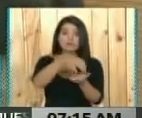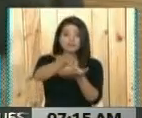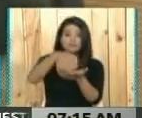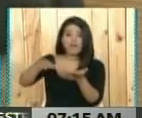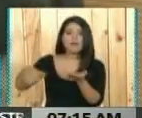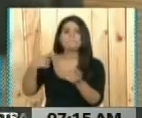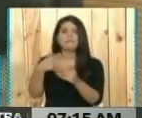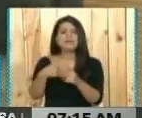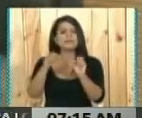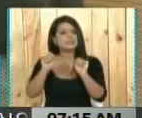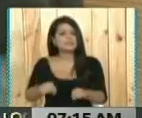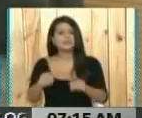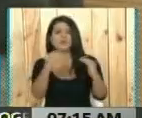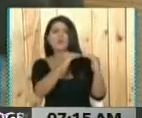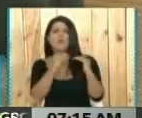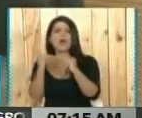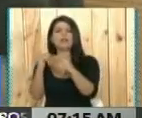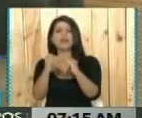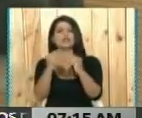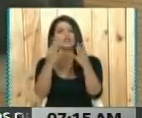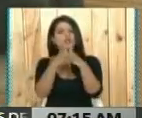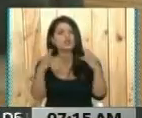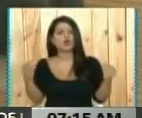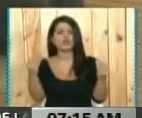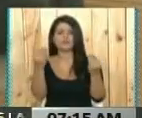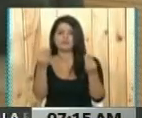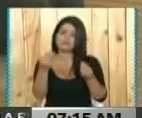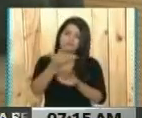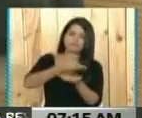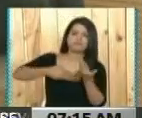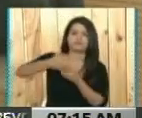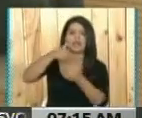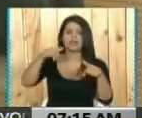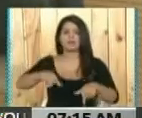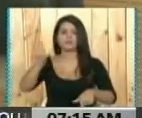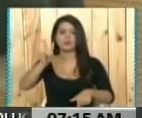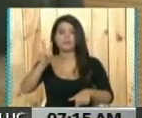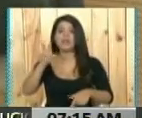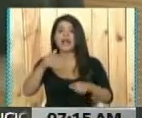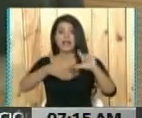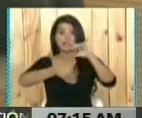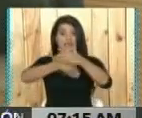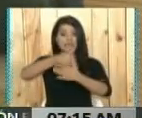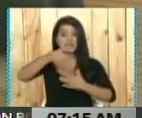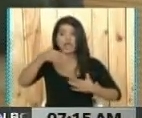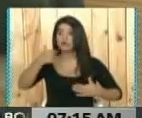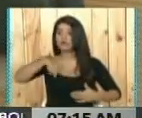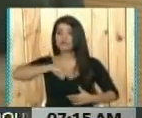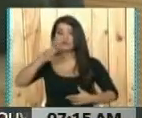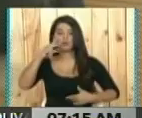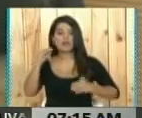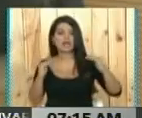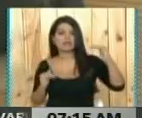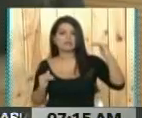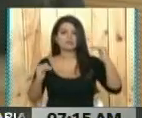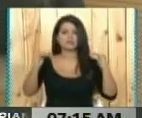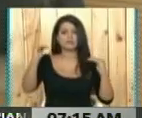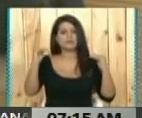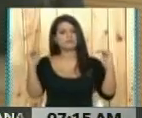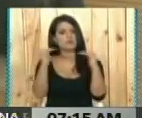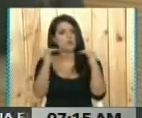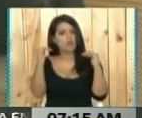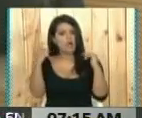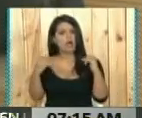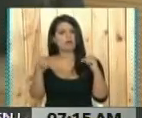del ingreso. Seguimos siendo el país de América Latina con menor desigualdad. Estos avances en la igualdad han